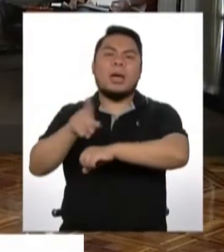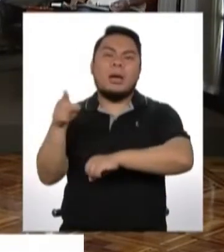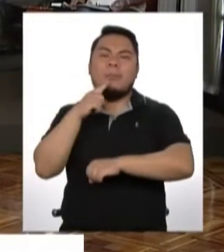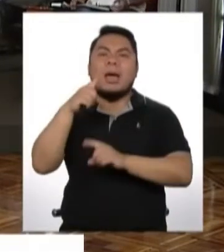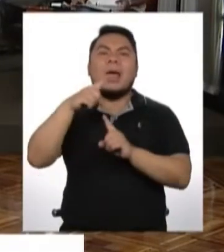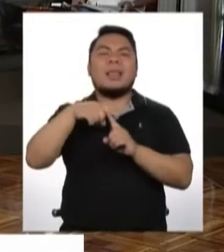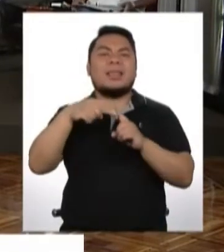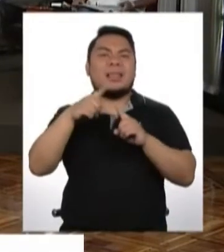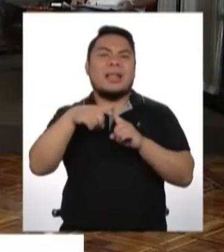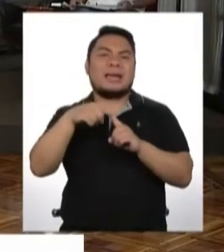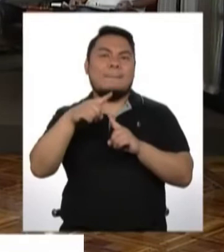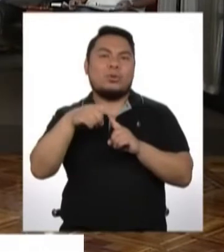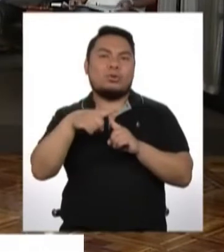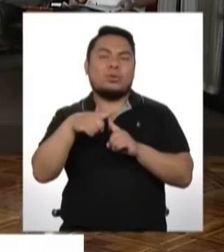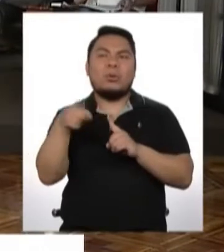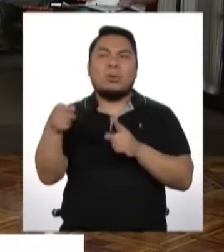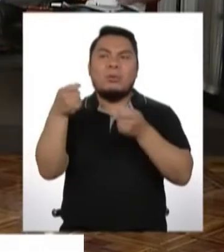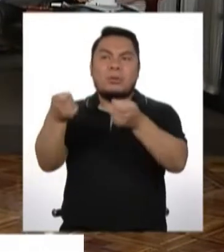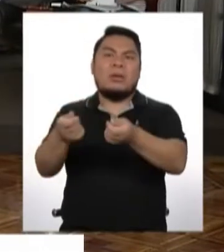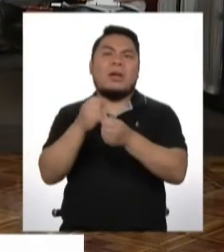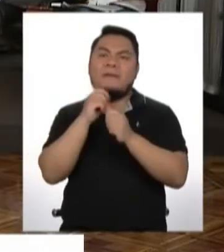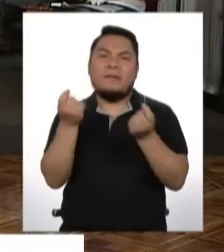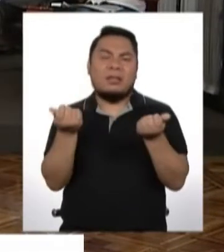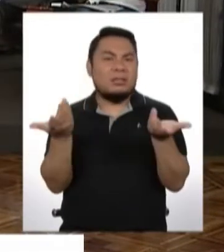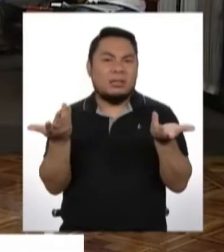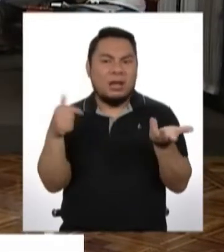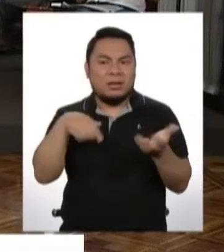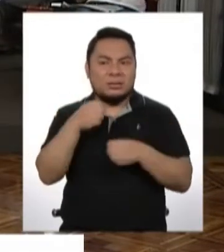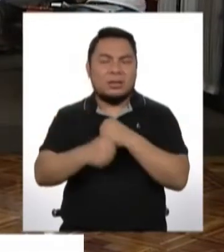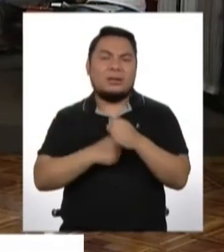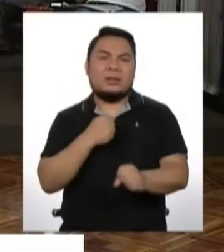profesionales de la salud están impagos durante todo este año?